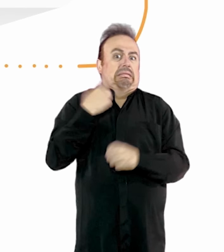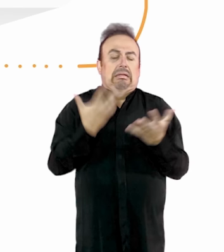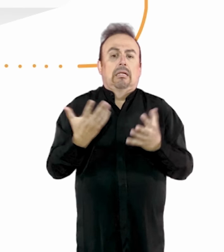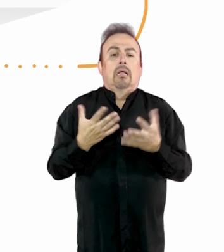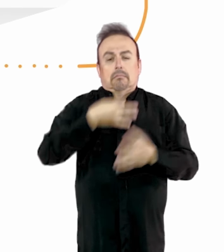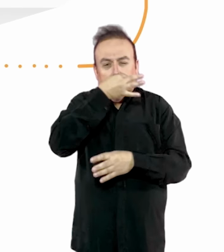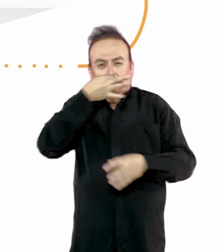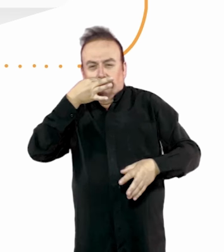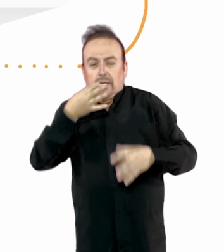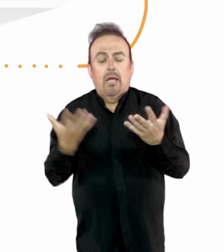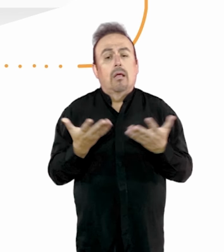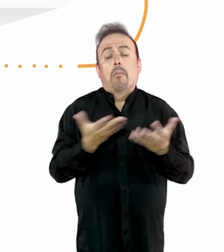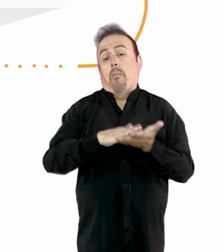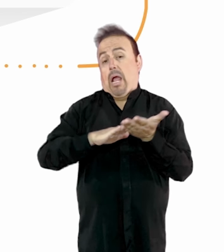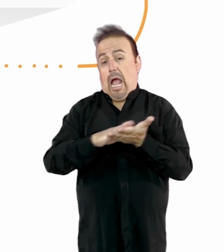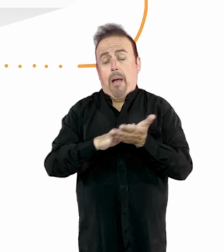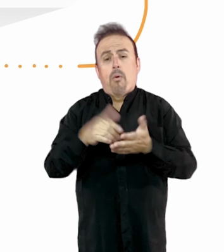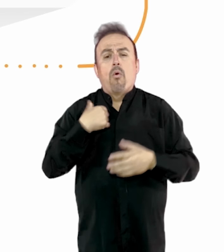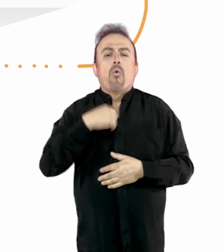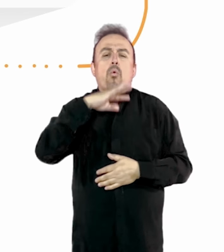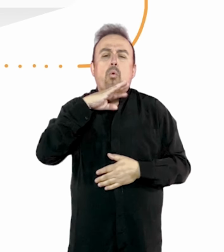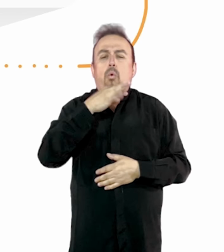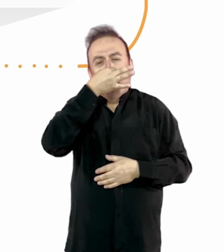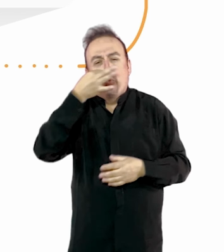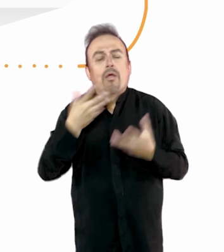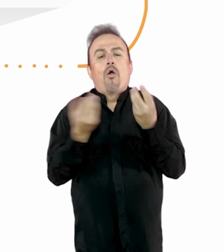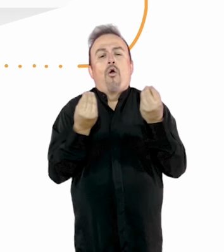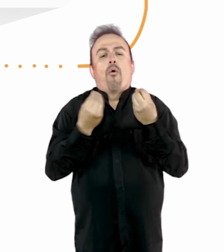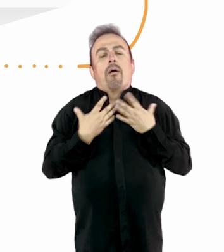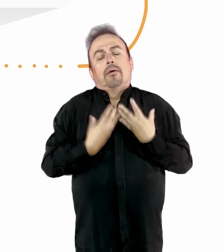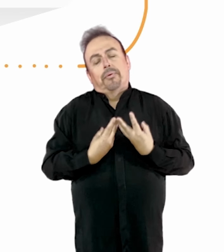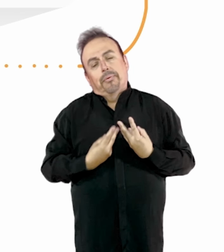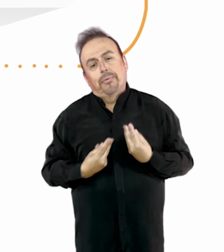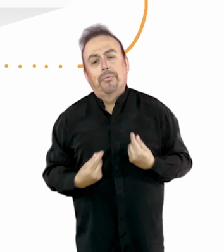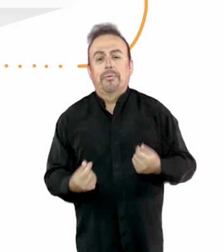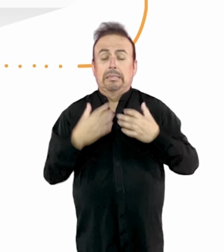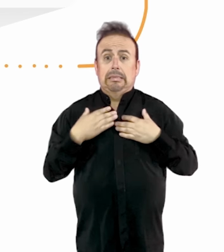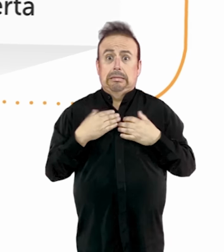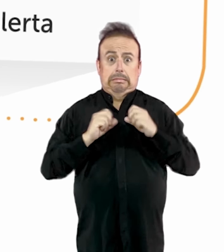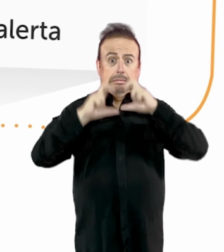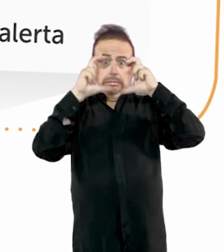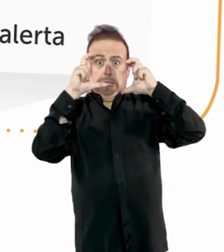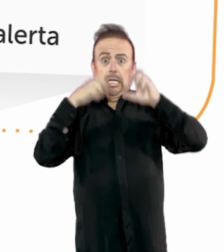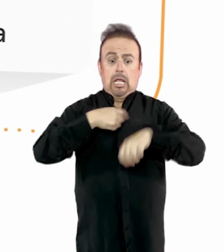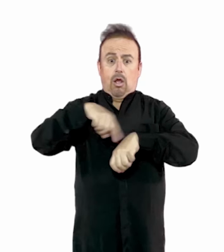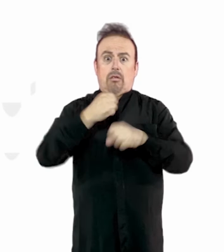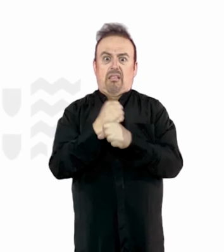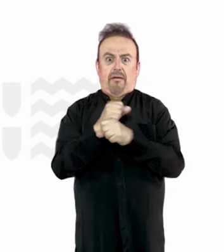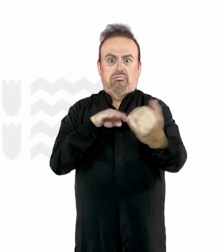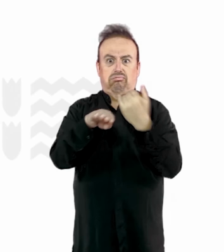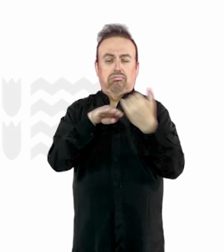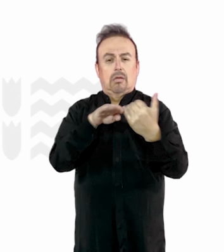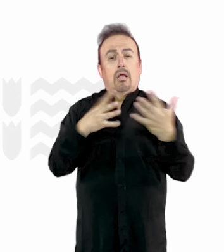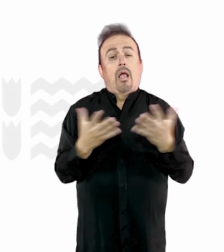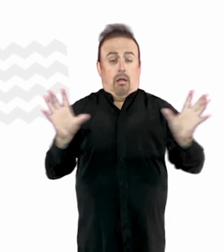consumo de sustancias, cuando, por ejemplo, usamos drogas como una forma de relajarnos y mantenernos activos durante la ruta.